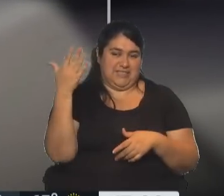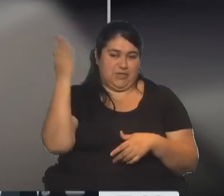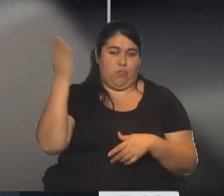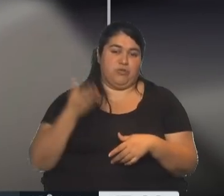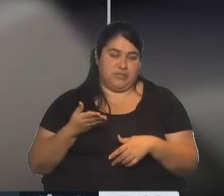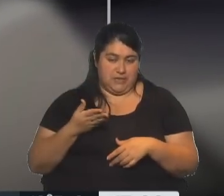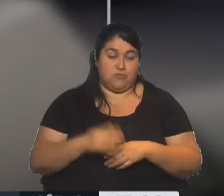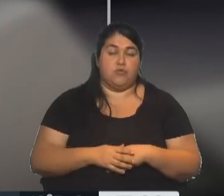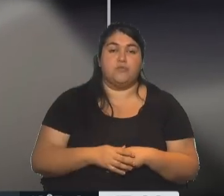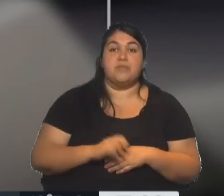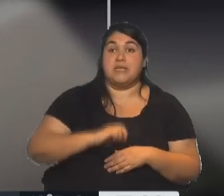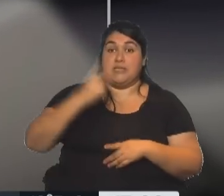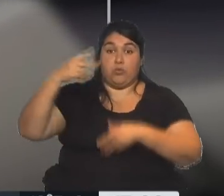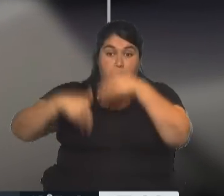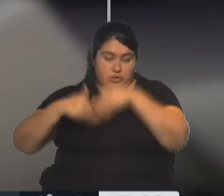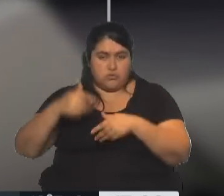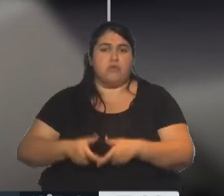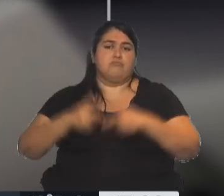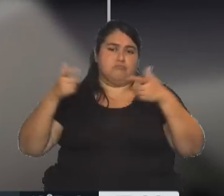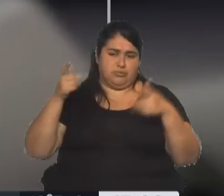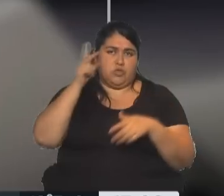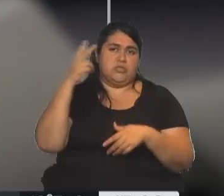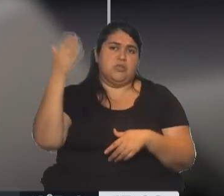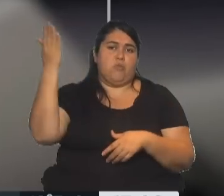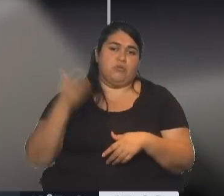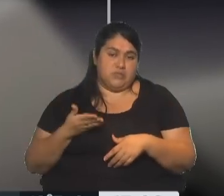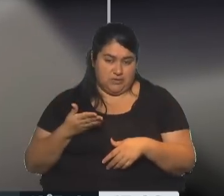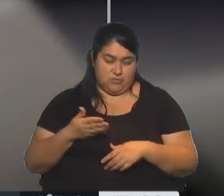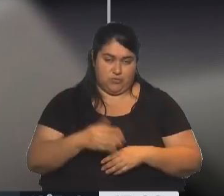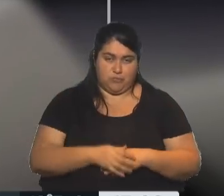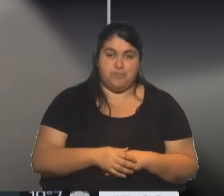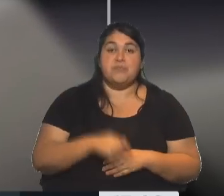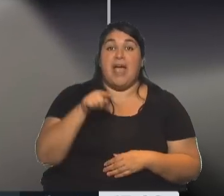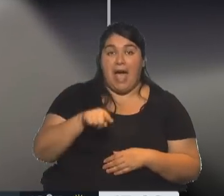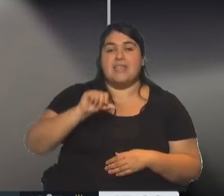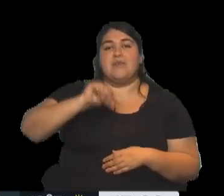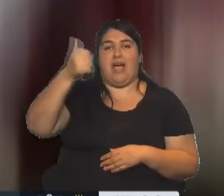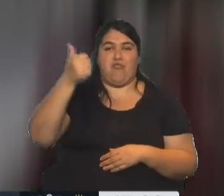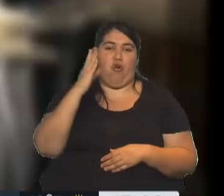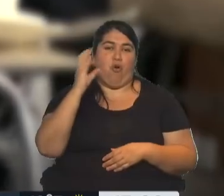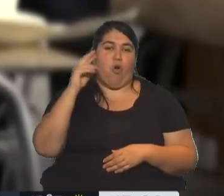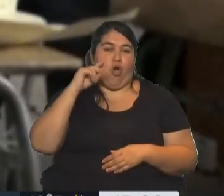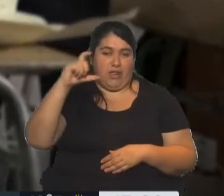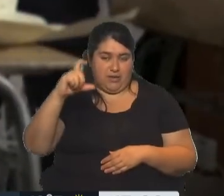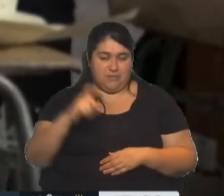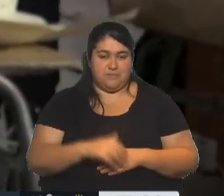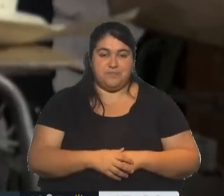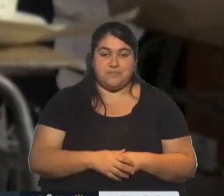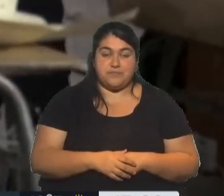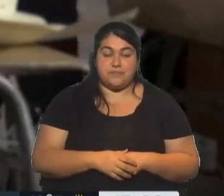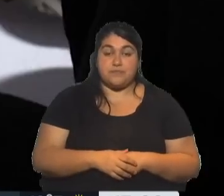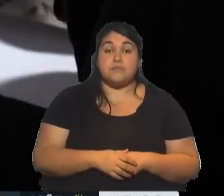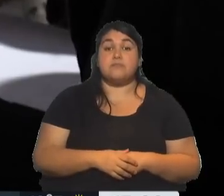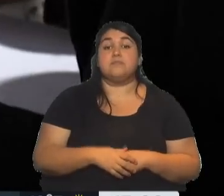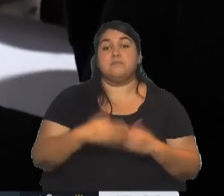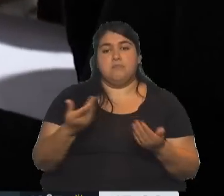la segunda vuelta presidencial en la que ganó Boric, a un 85% en las obligatorias. A esto se